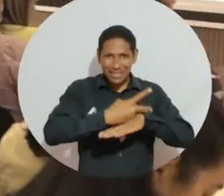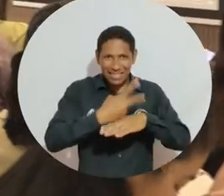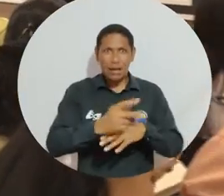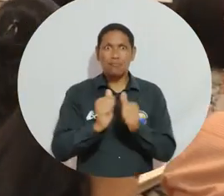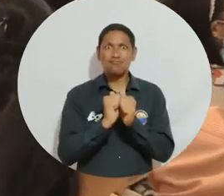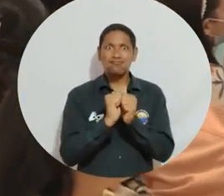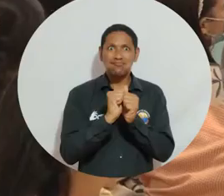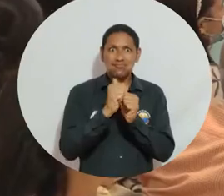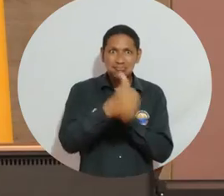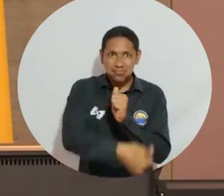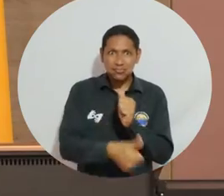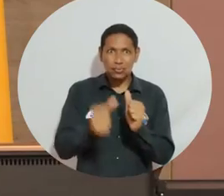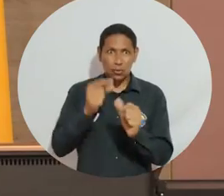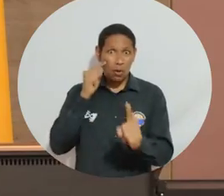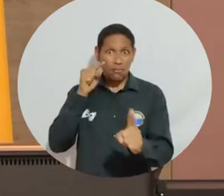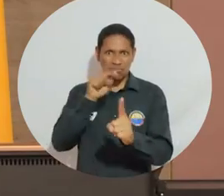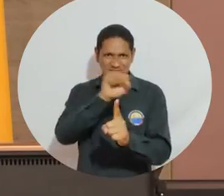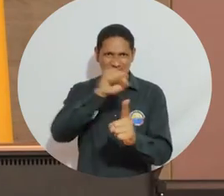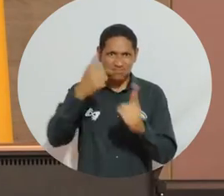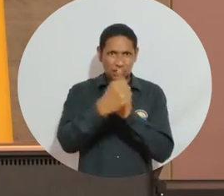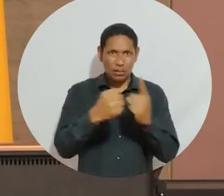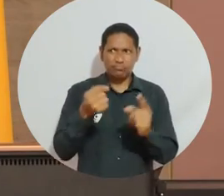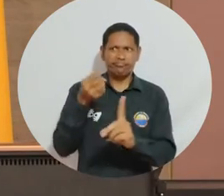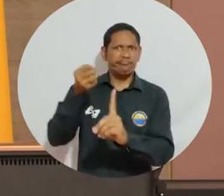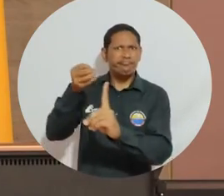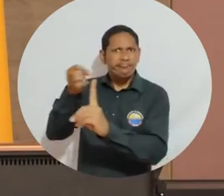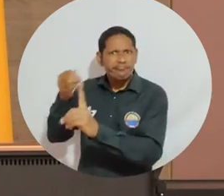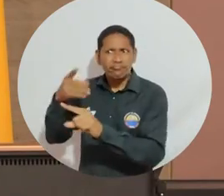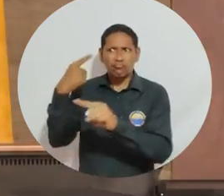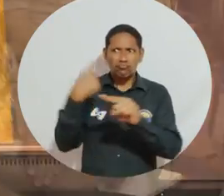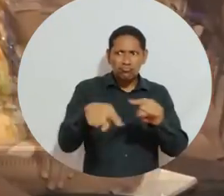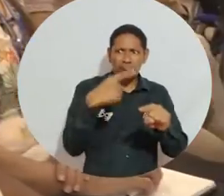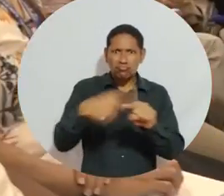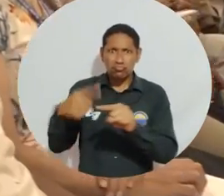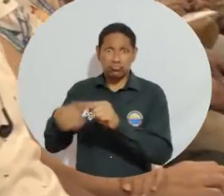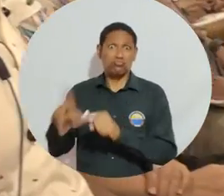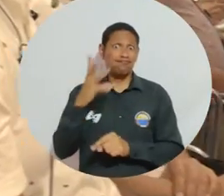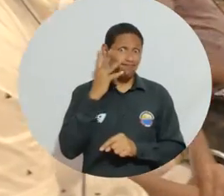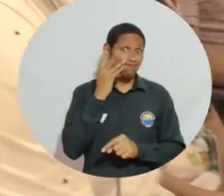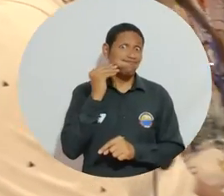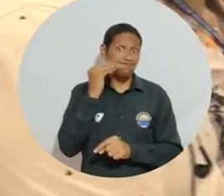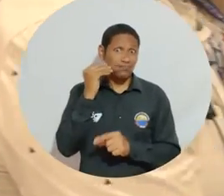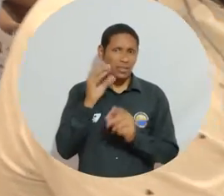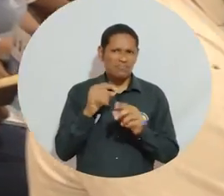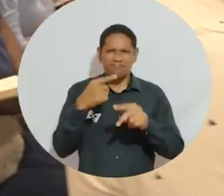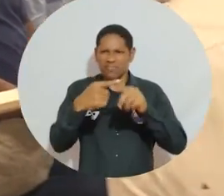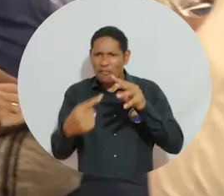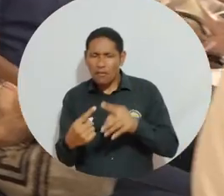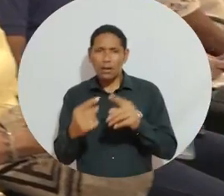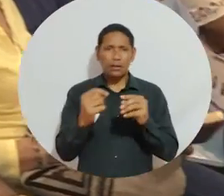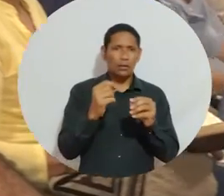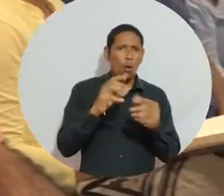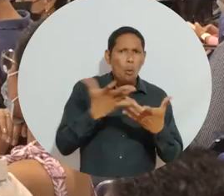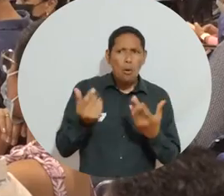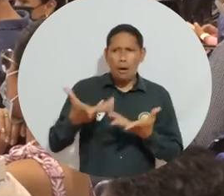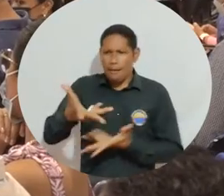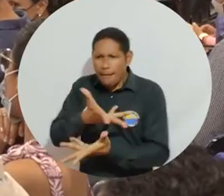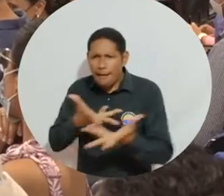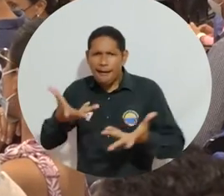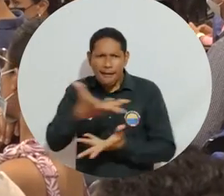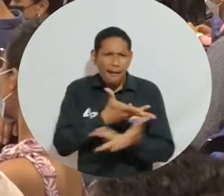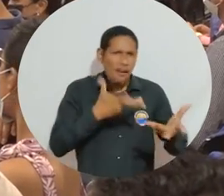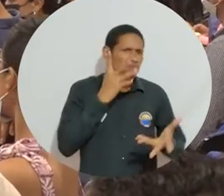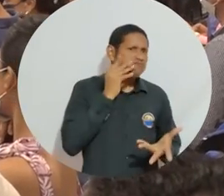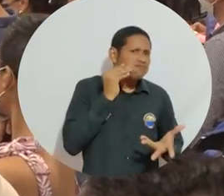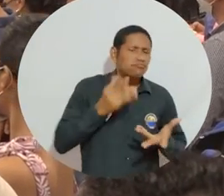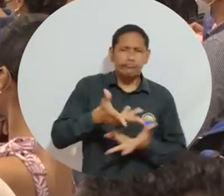Extensión y Proyección Social, este espacio contó con ponentes expertos que abordaron prácticas desde diferentes ámbitos y